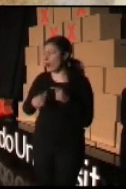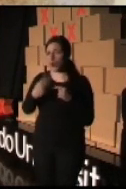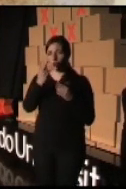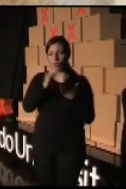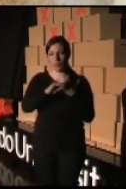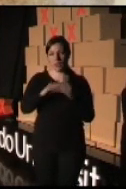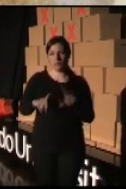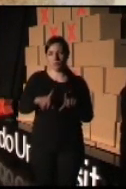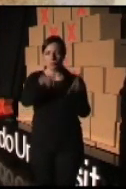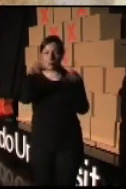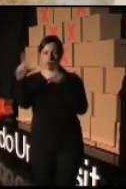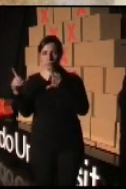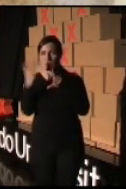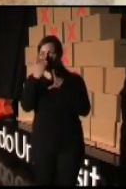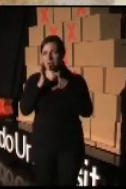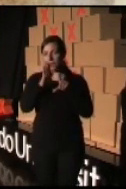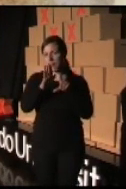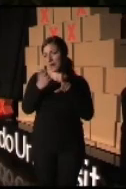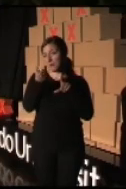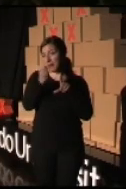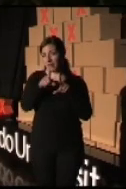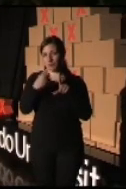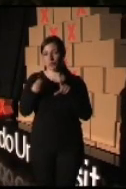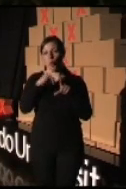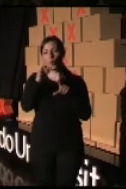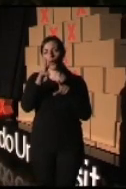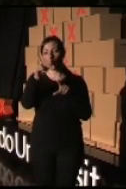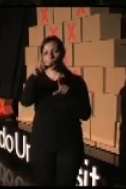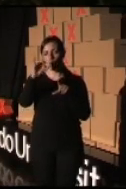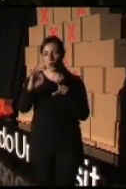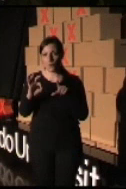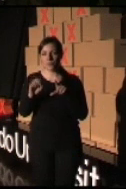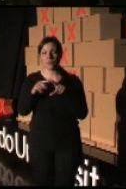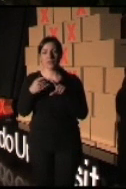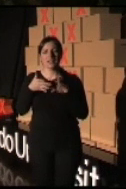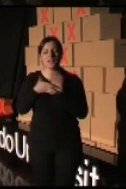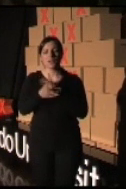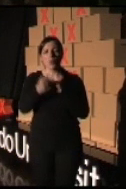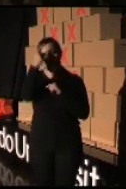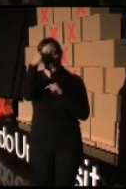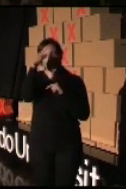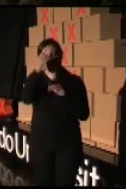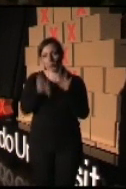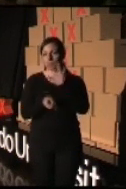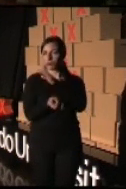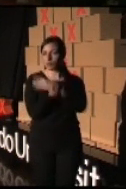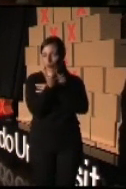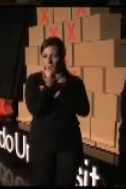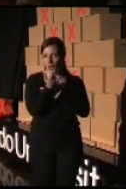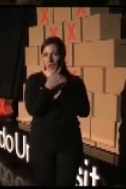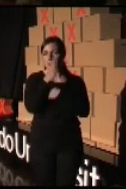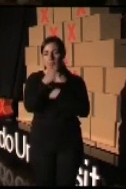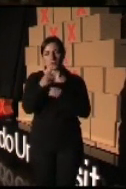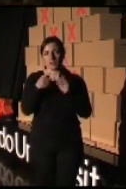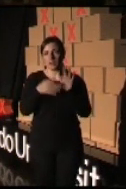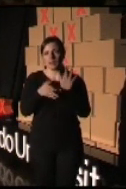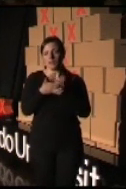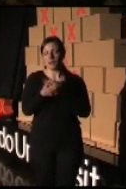parecida, la acaba de poner Julio, y es la aparición de la cultura. Y la aparición de la cultura en el sentido más